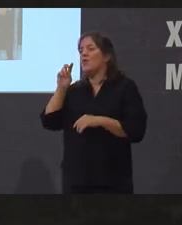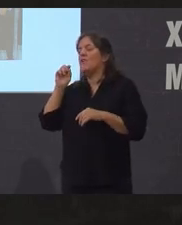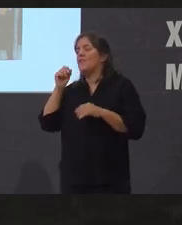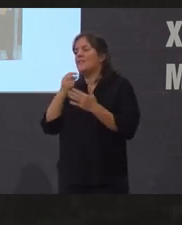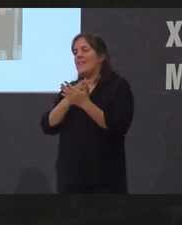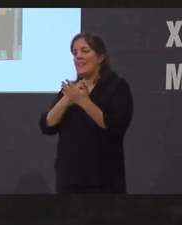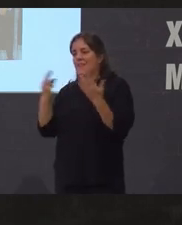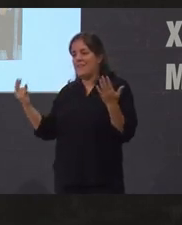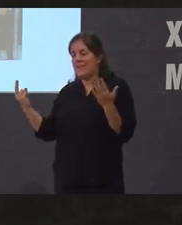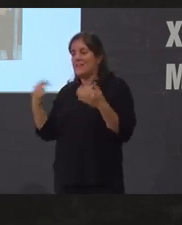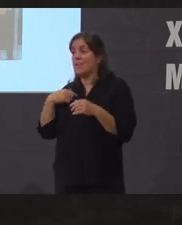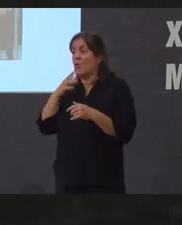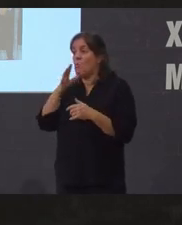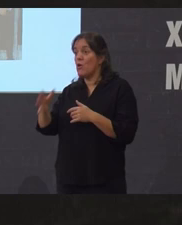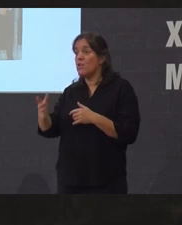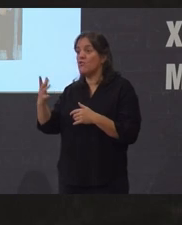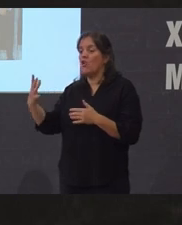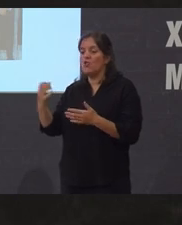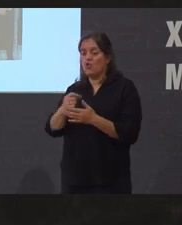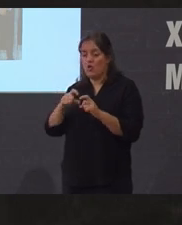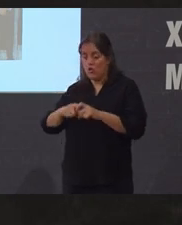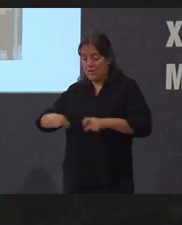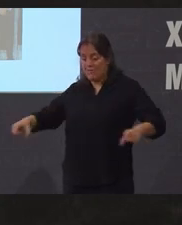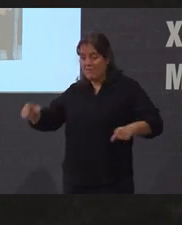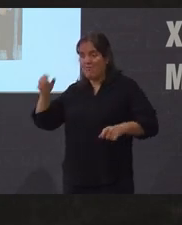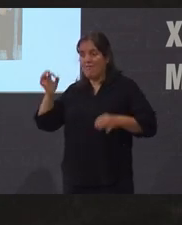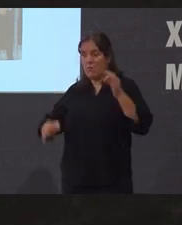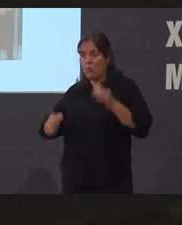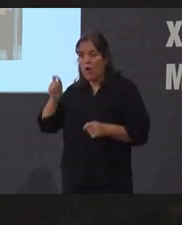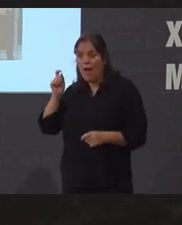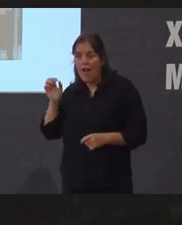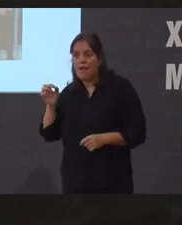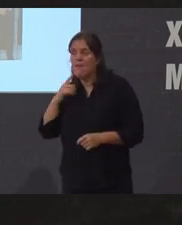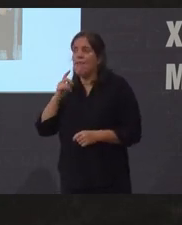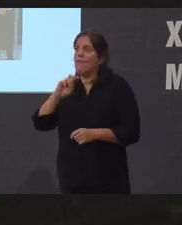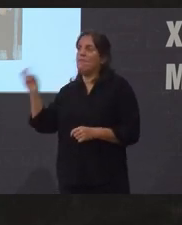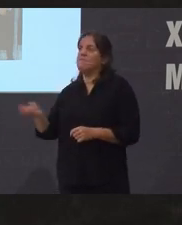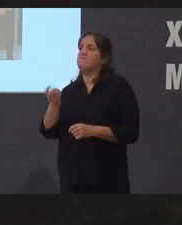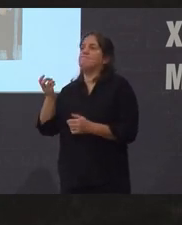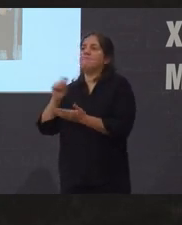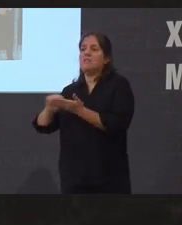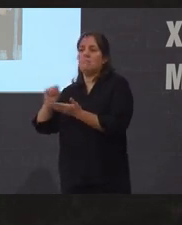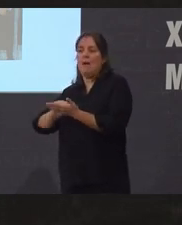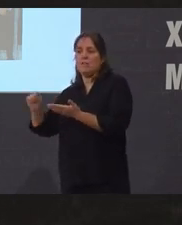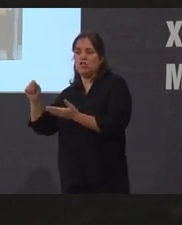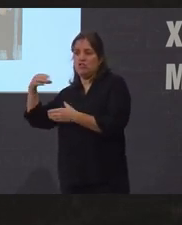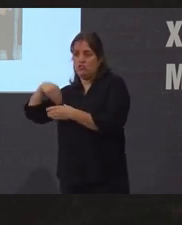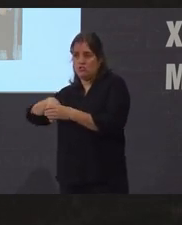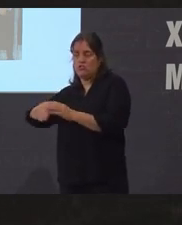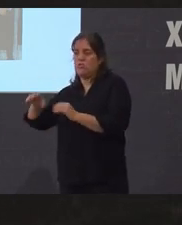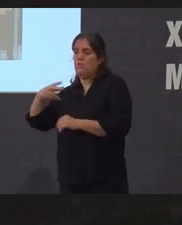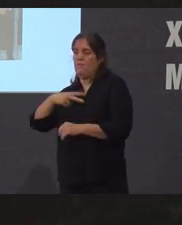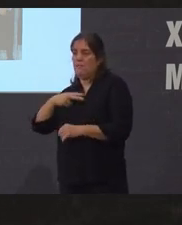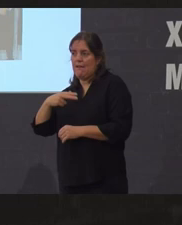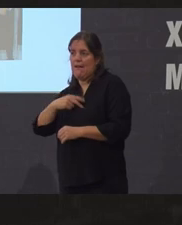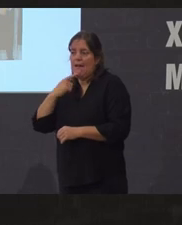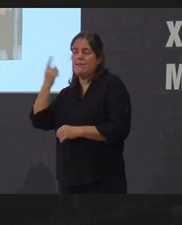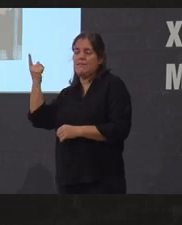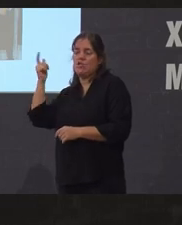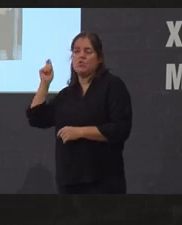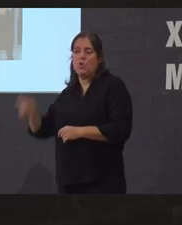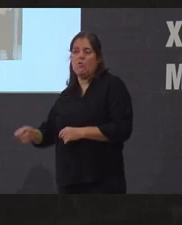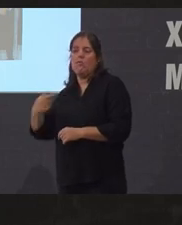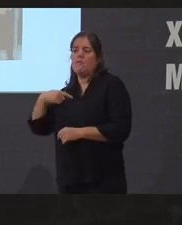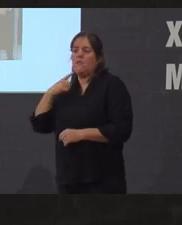salas, en todos os tribunais, despachos de fiscais, de suíces, de letrados, ten